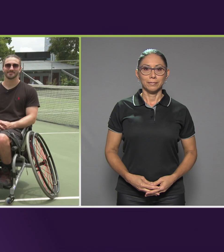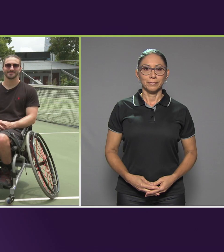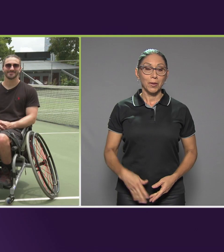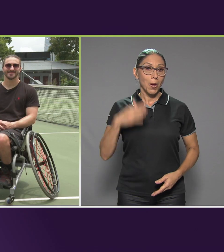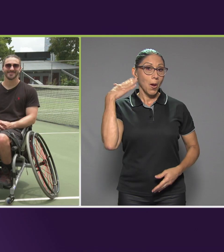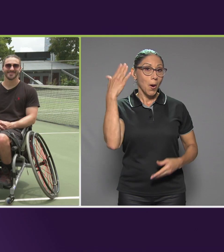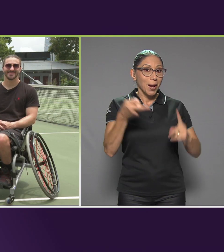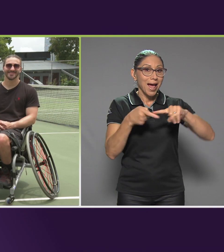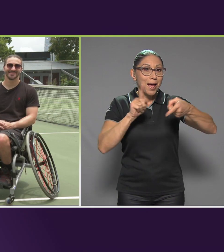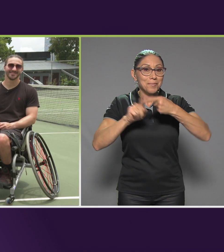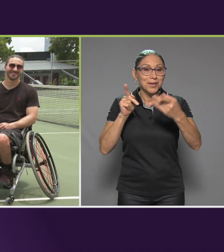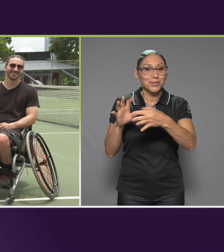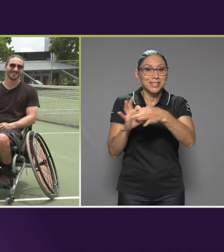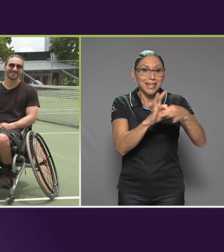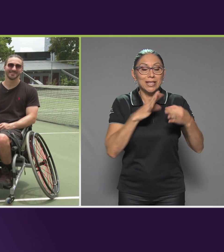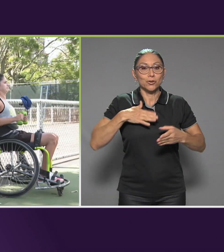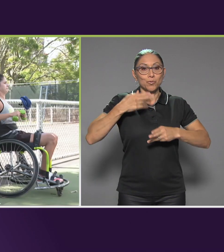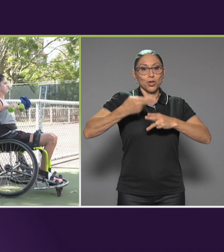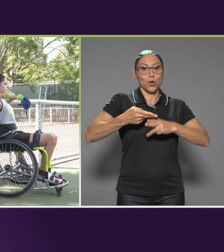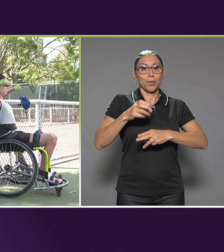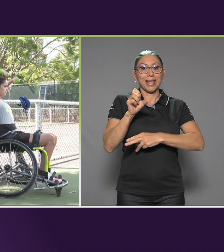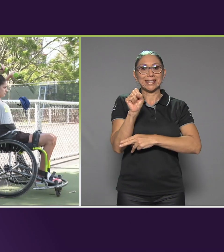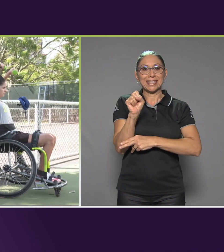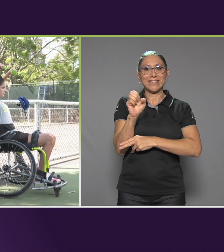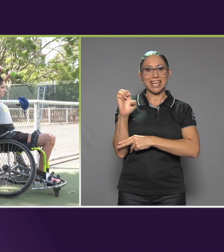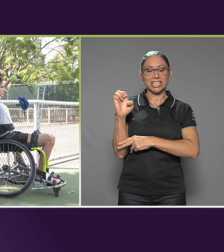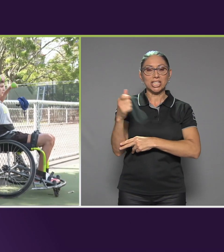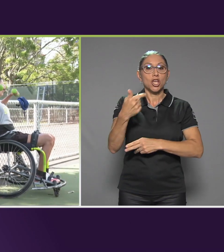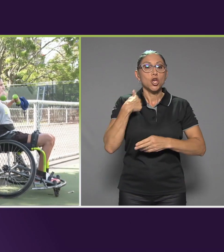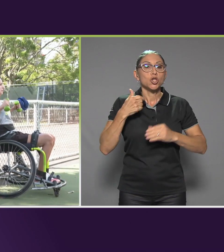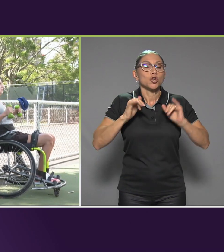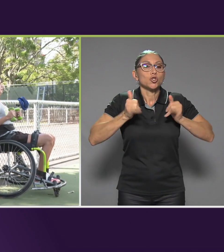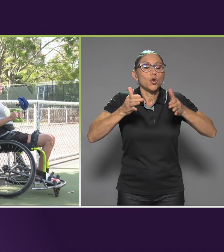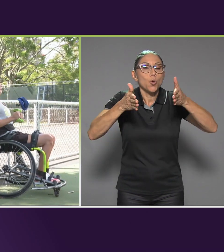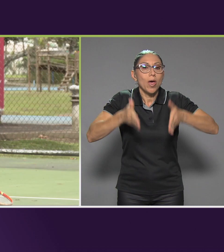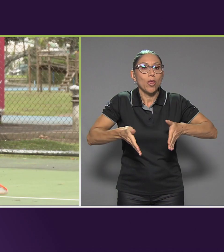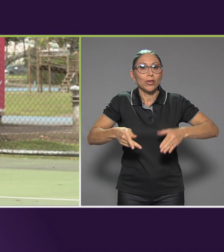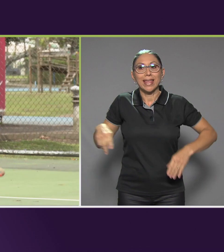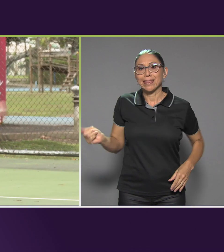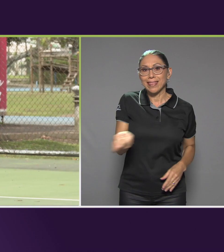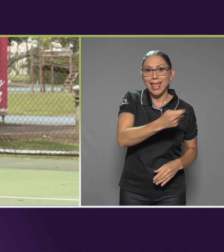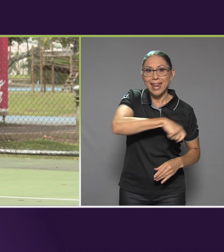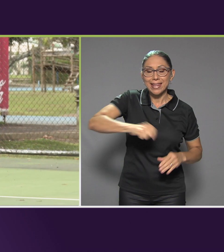Hola amigos de Nexos, mi nombre es Steven Enríquez y soy jugador de tenis en silla de ruedas.